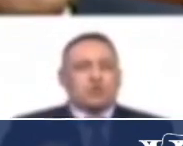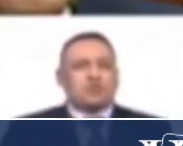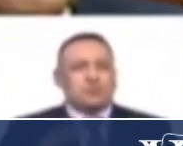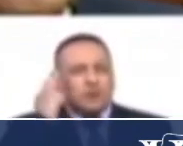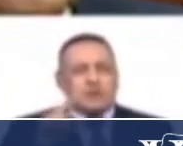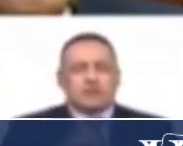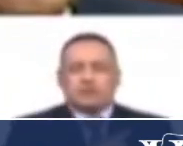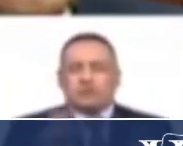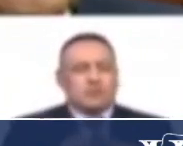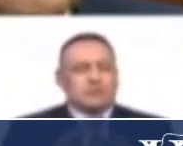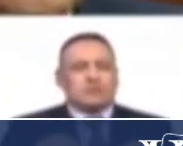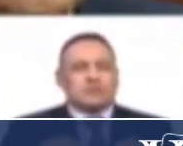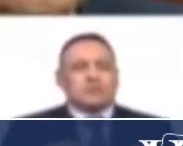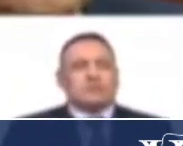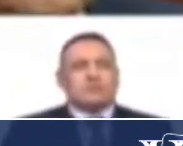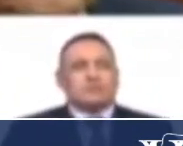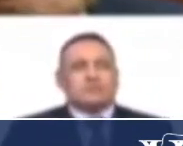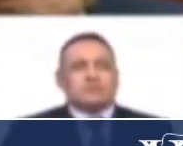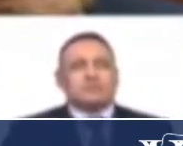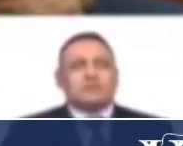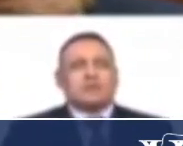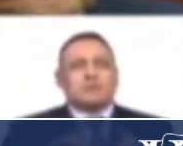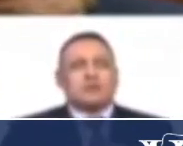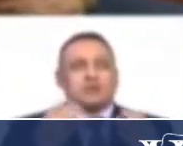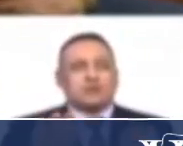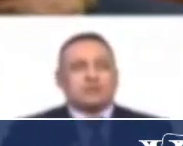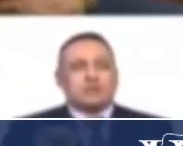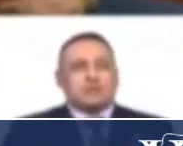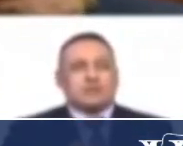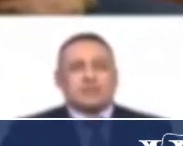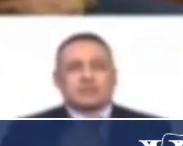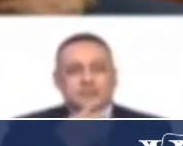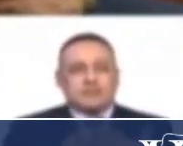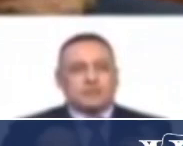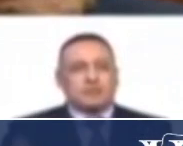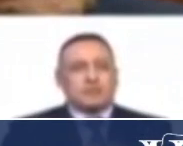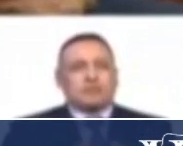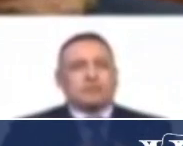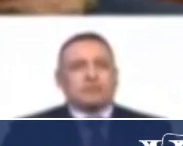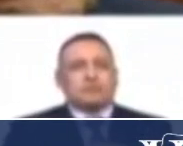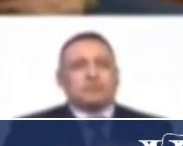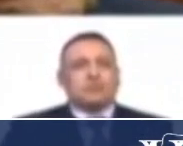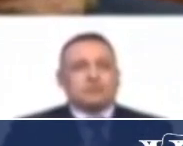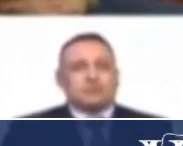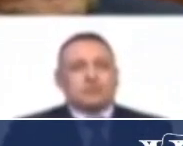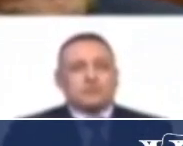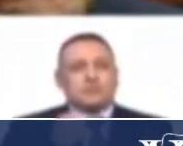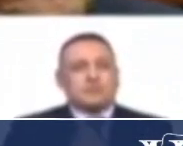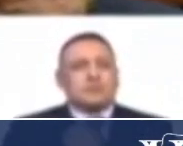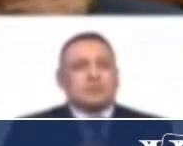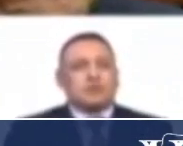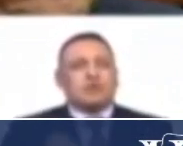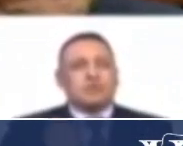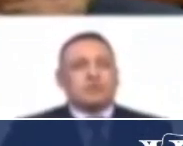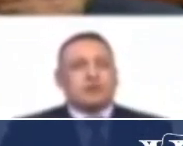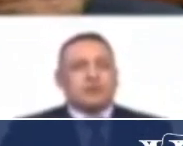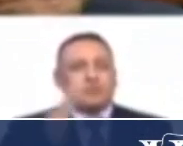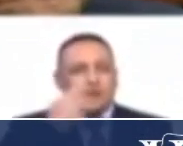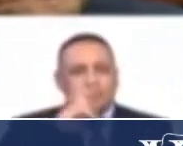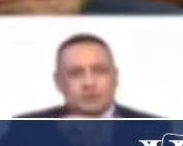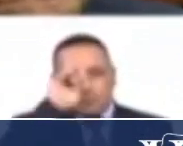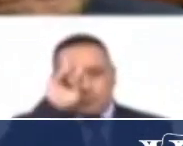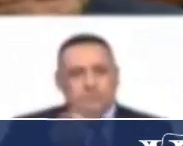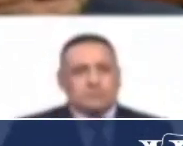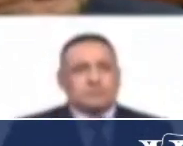de misoginia, lo cual niego tajantemente. El congresista que está entre vosotros